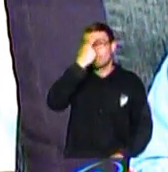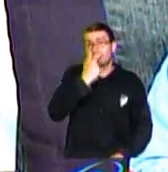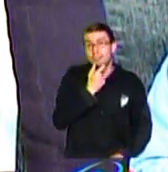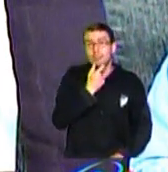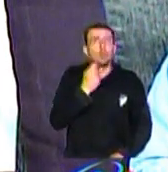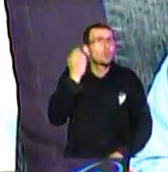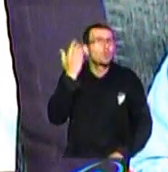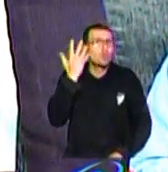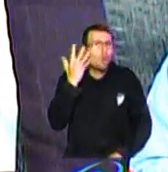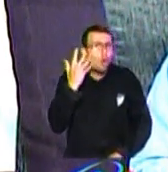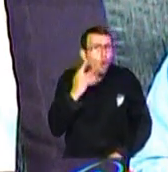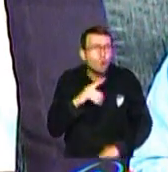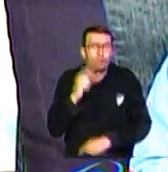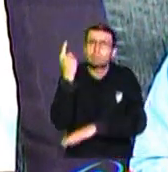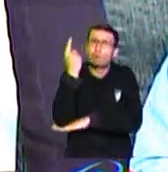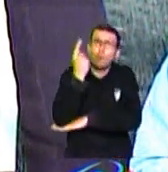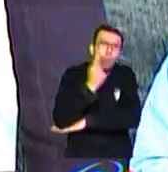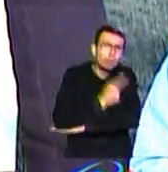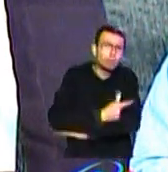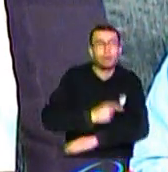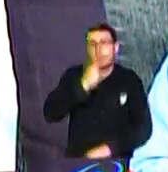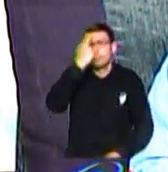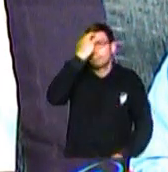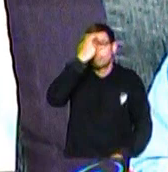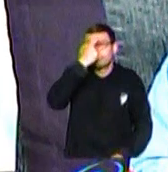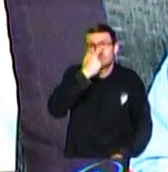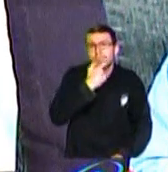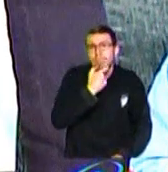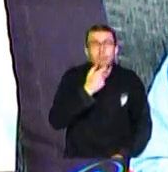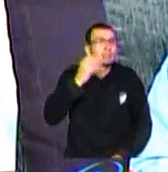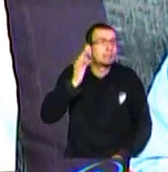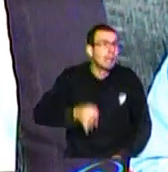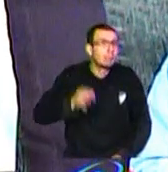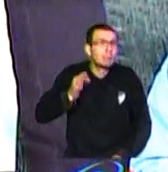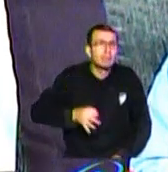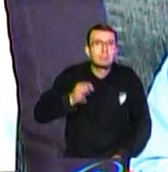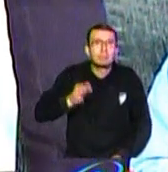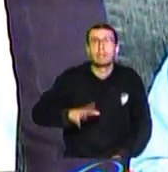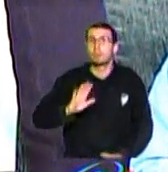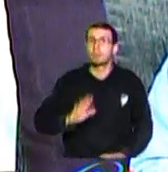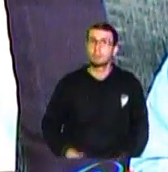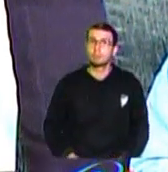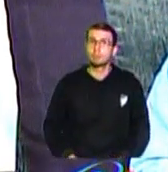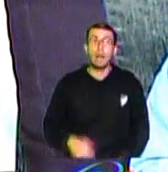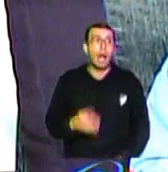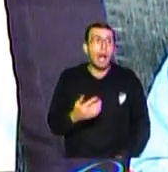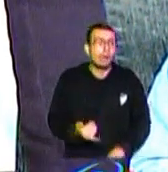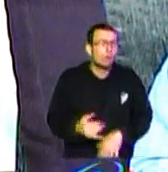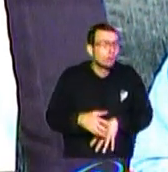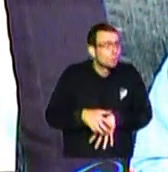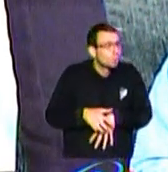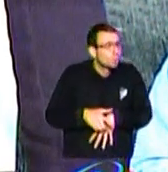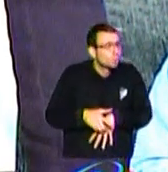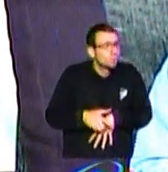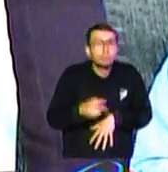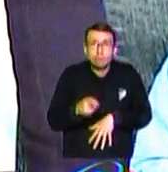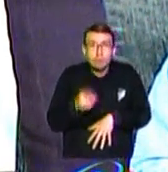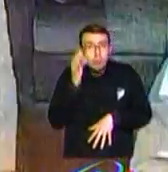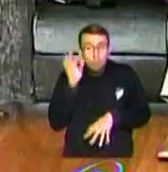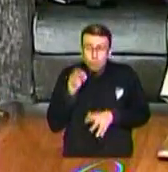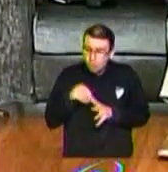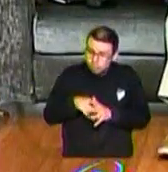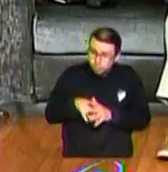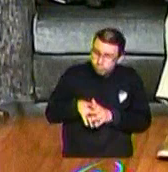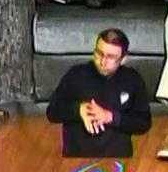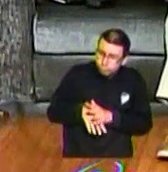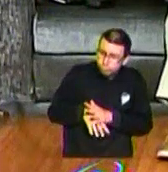exceso, el abuso de estos protectores también pueden desencadenar flujos, irritaciones o secreciones. Yo a veces